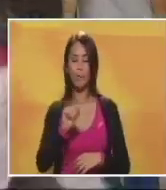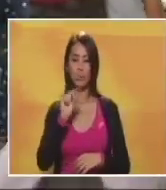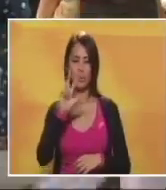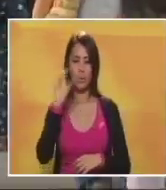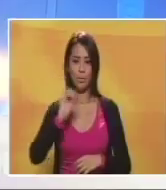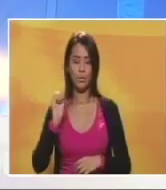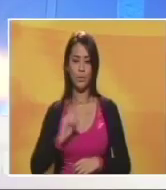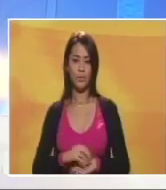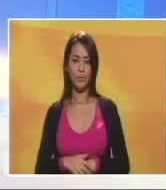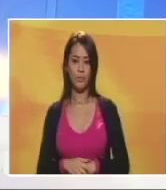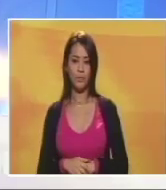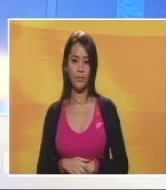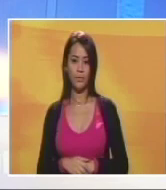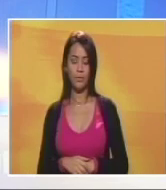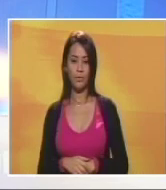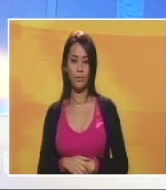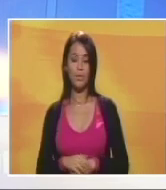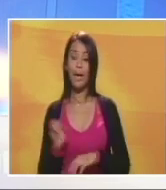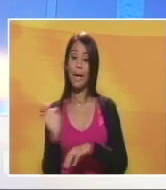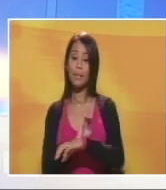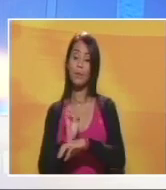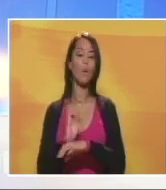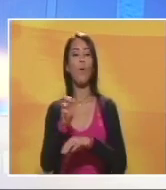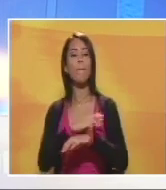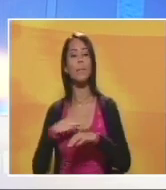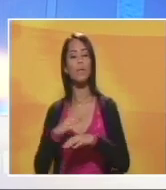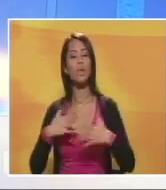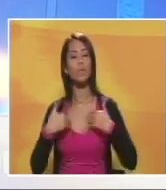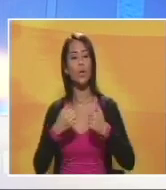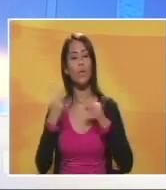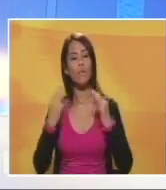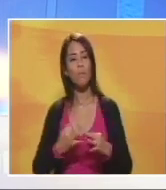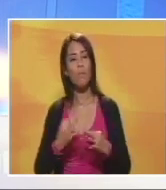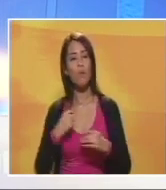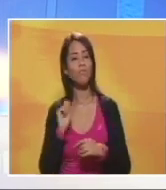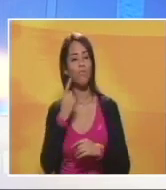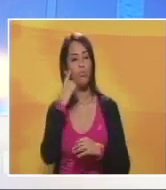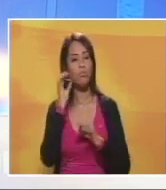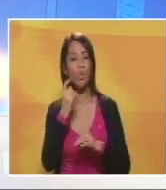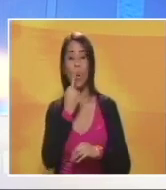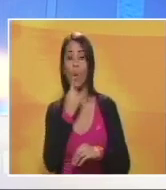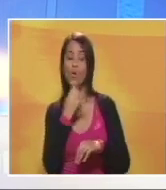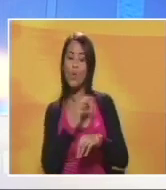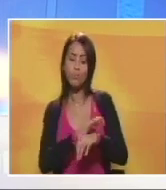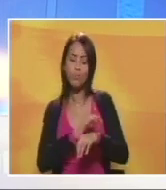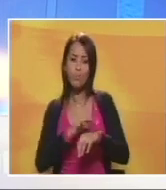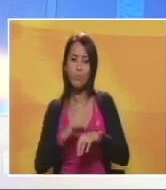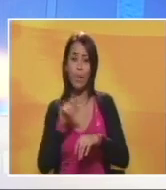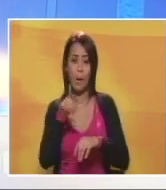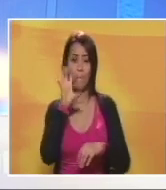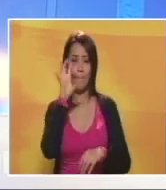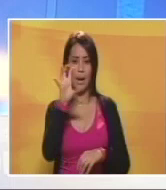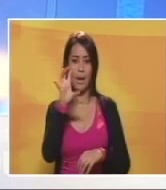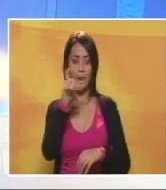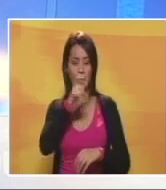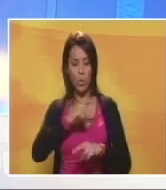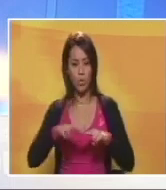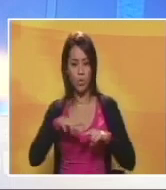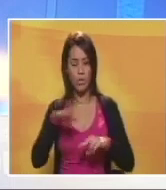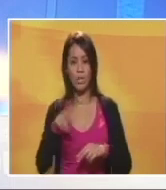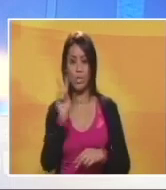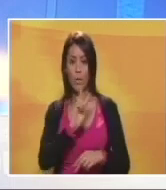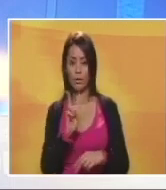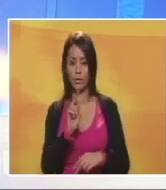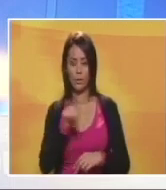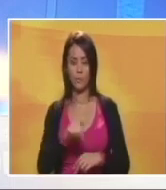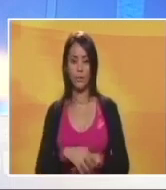30.3%. En Ecuador, el Ministerio de Salud confirmó el primer caso de sarampión en ese país, exportado por un niño venezolano. Patricio